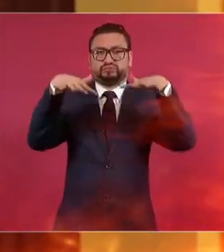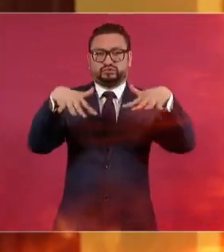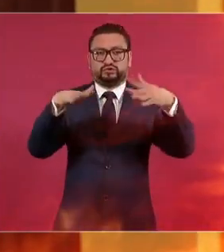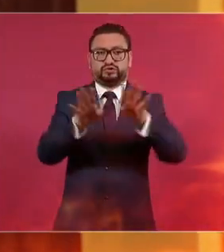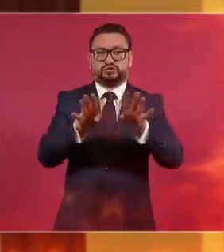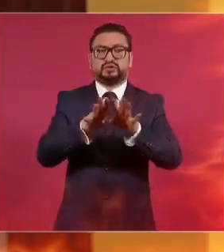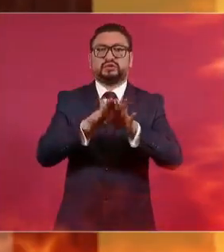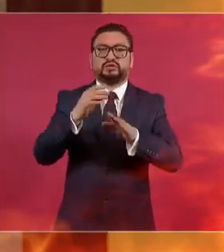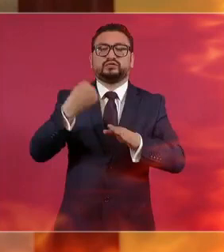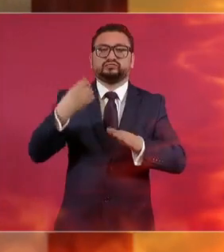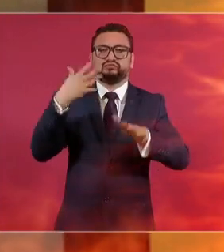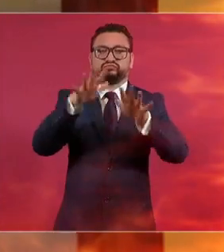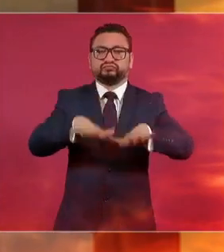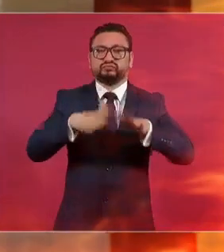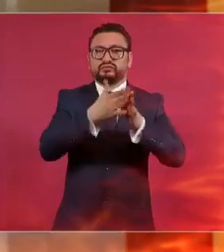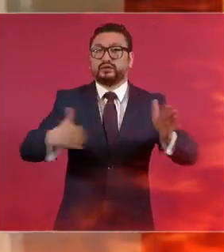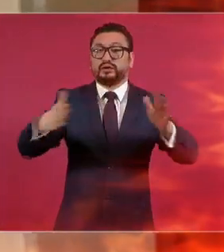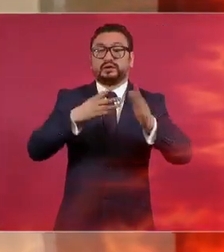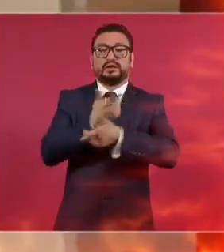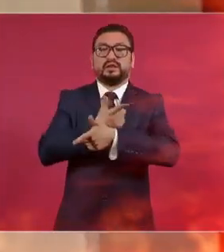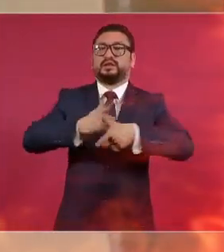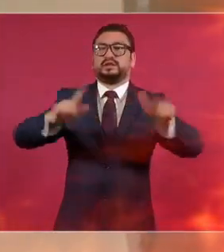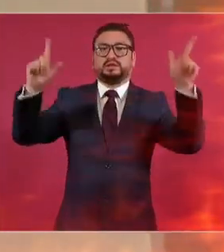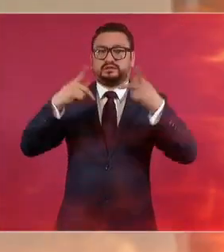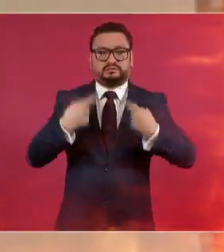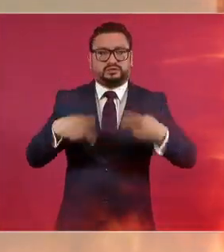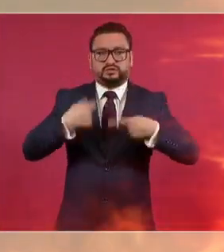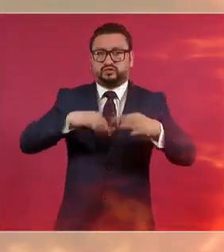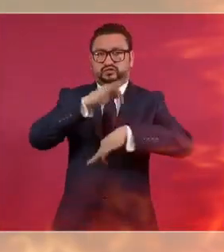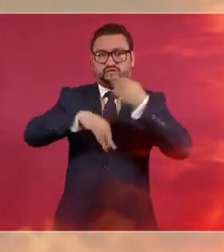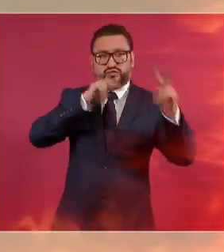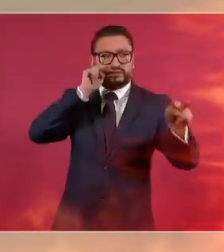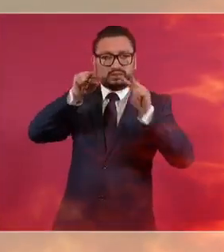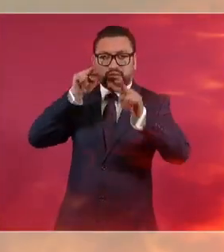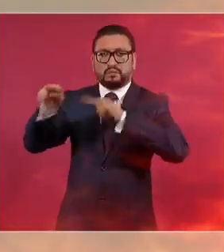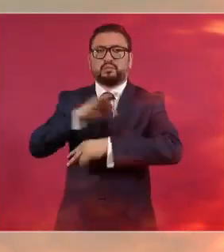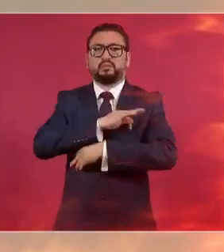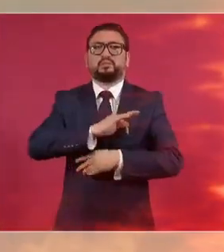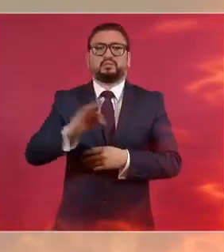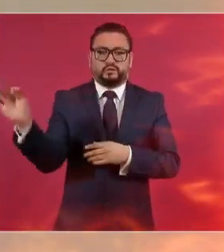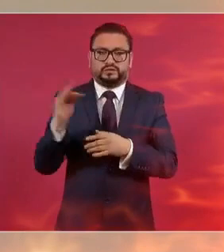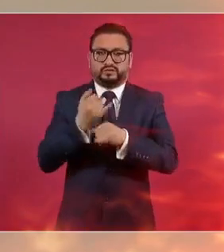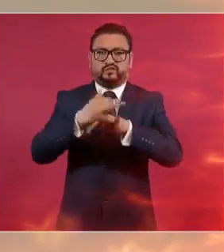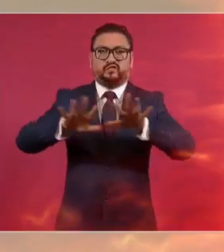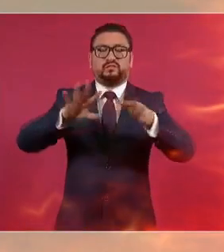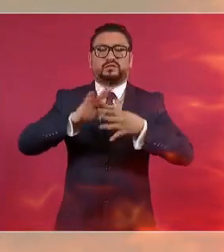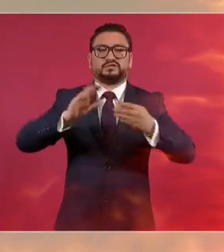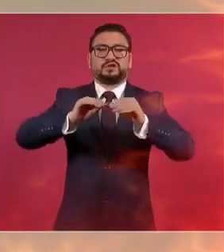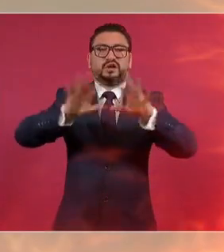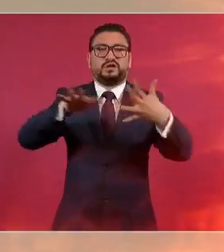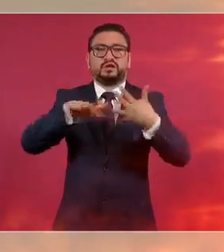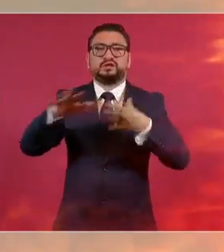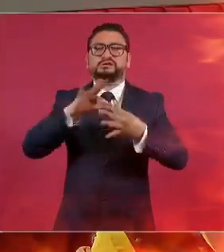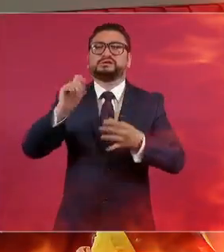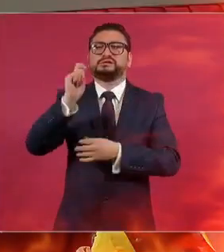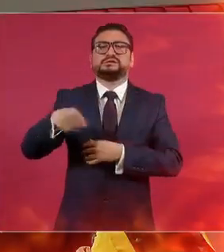también pasarían por este mismo proceso, y en este caso la resolución iba a quedar en manos de la Suprema Corte de